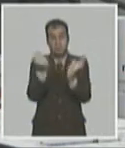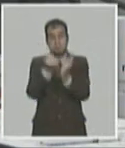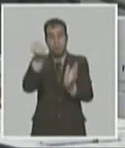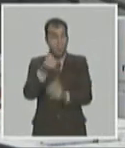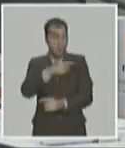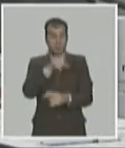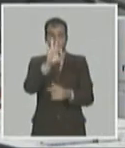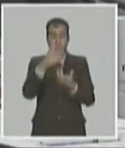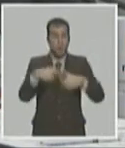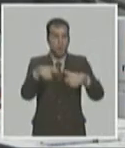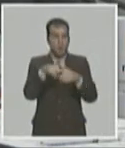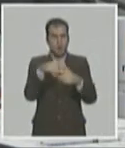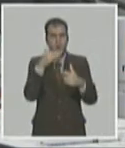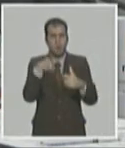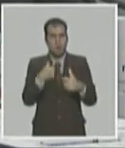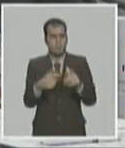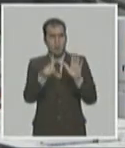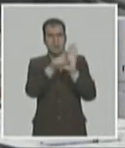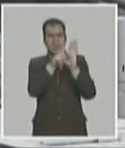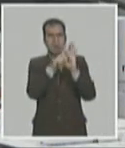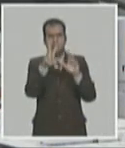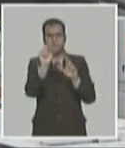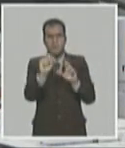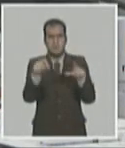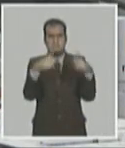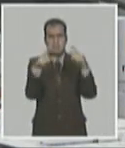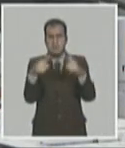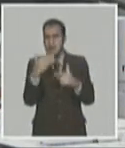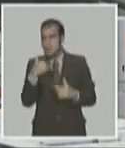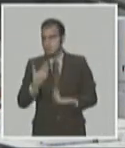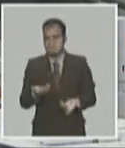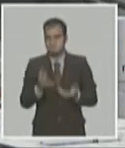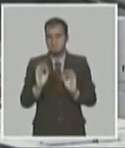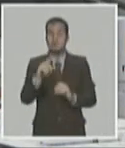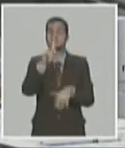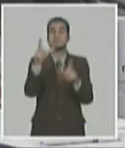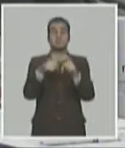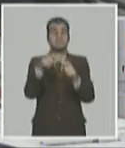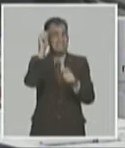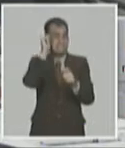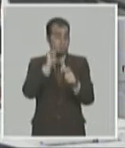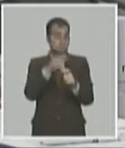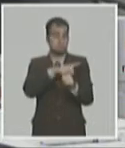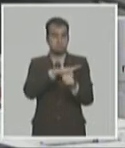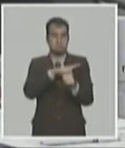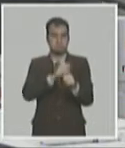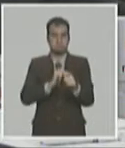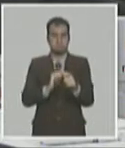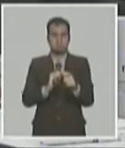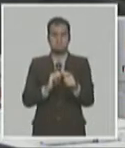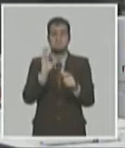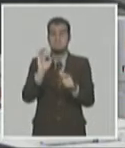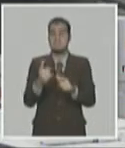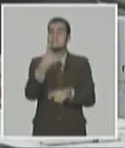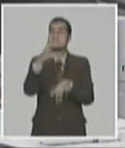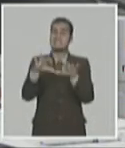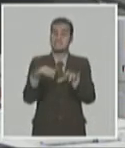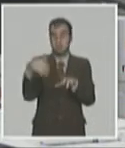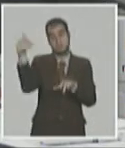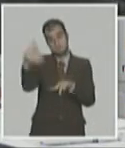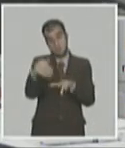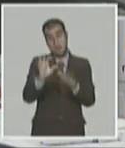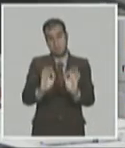qué importancia tiene la reunión que tuvo lugar el sábado, presidida por el primer secretario, con tantos compañeros de